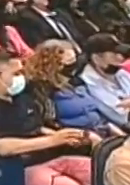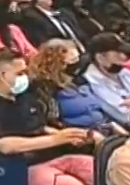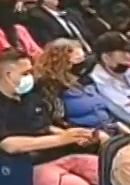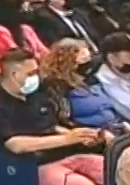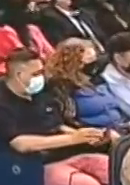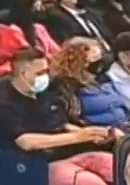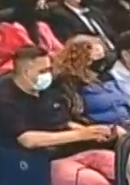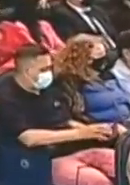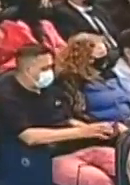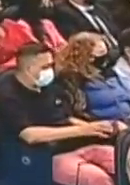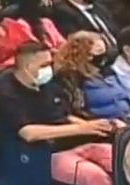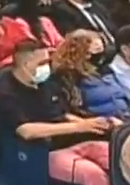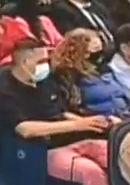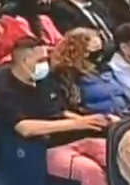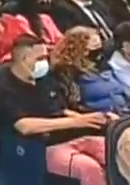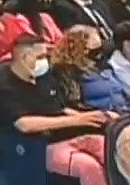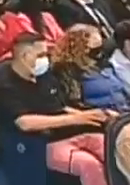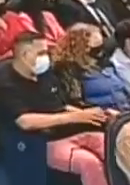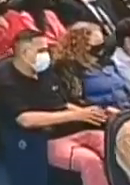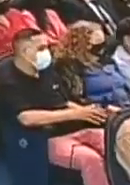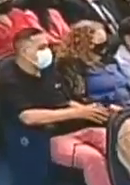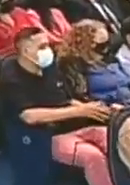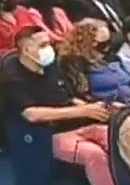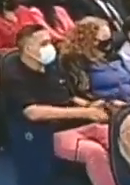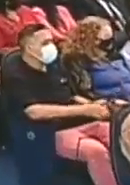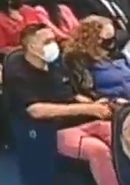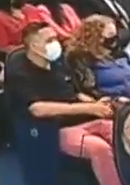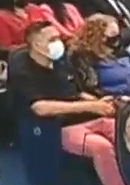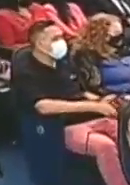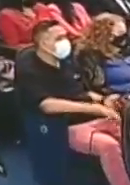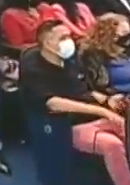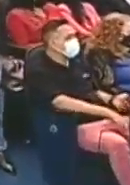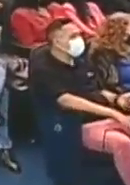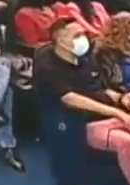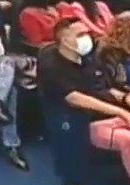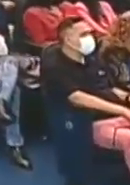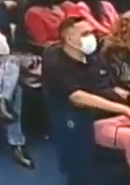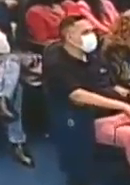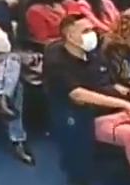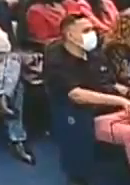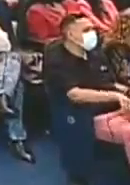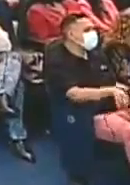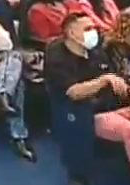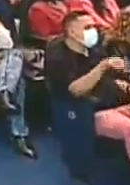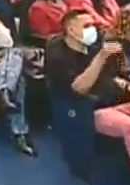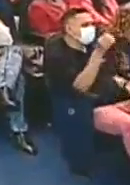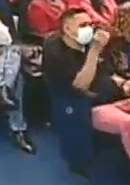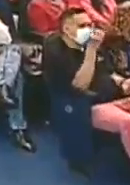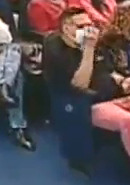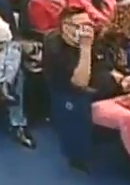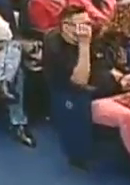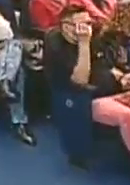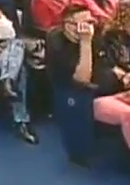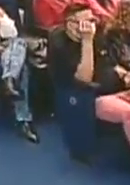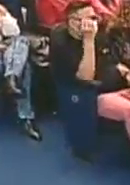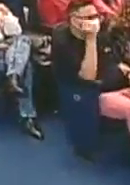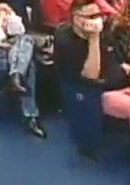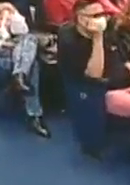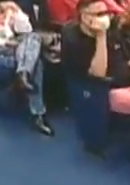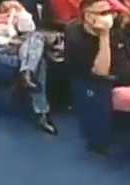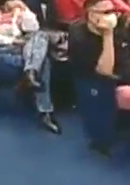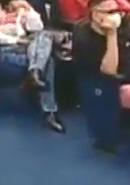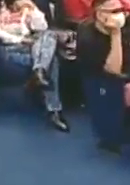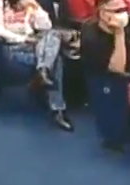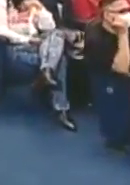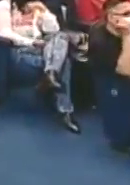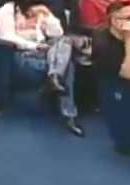reunido a más de 300 investigadores, investigadoras, maestros, maestros, historiadores, historiadoras de Venezuela, de